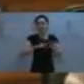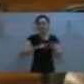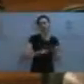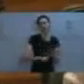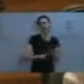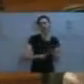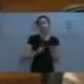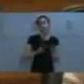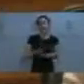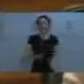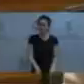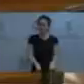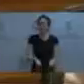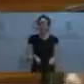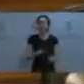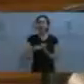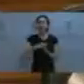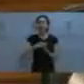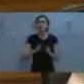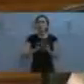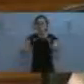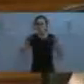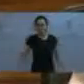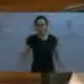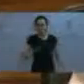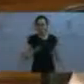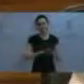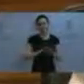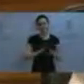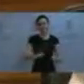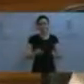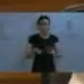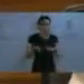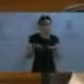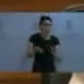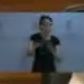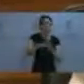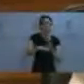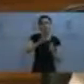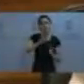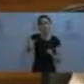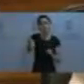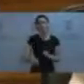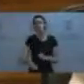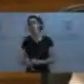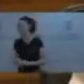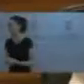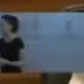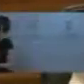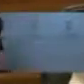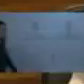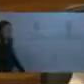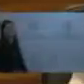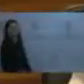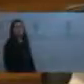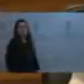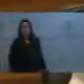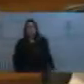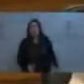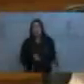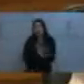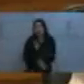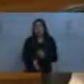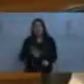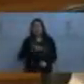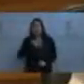y mucho los niveles de empleabilidad de los sujetos de estos programas piloto, subiendo las posibilidades de que esta gente